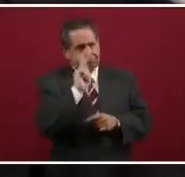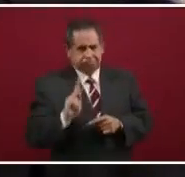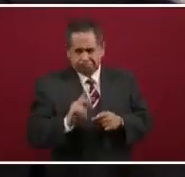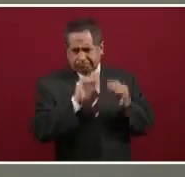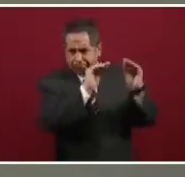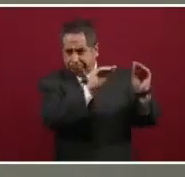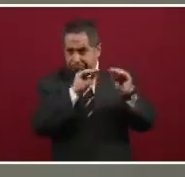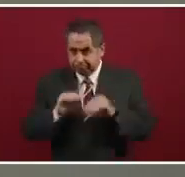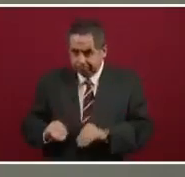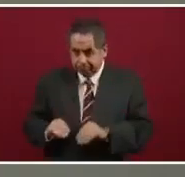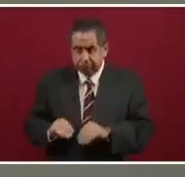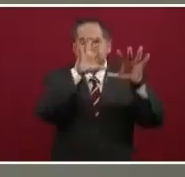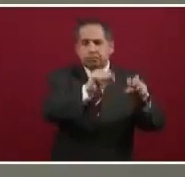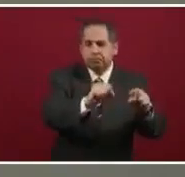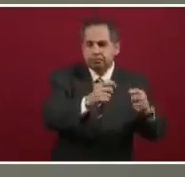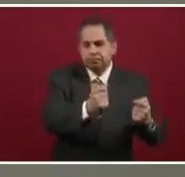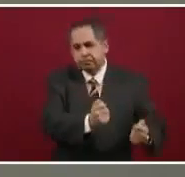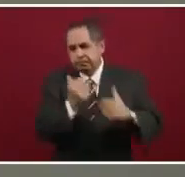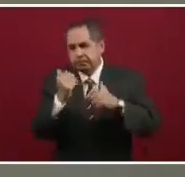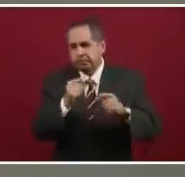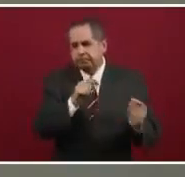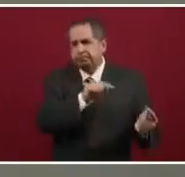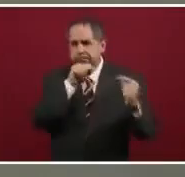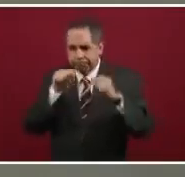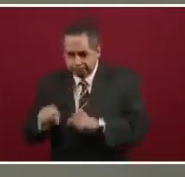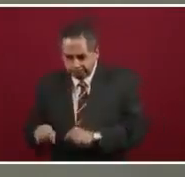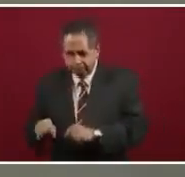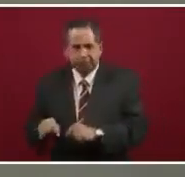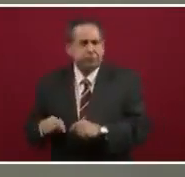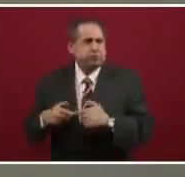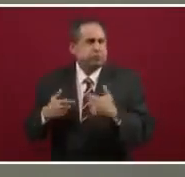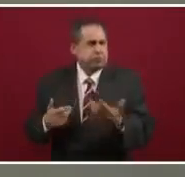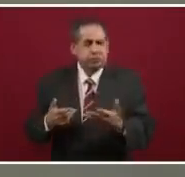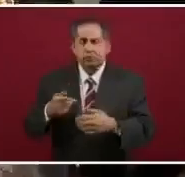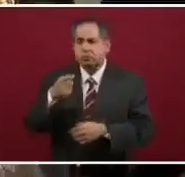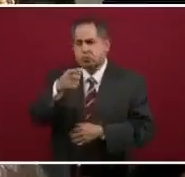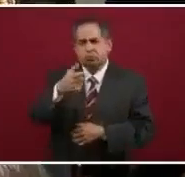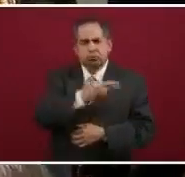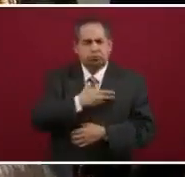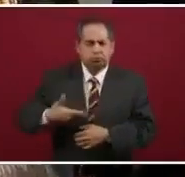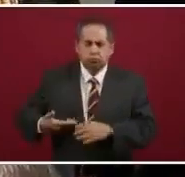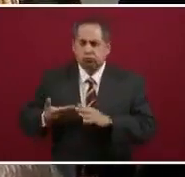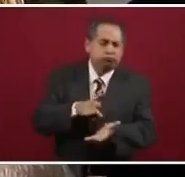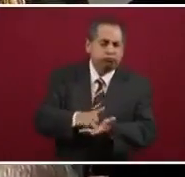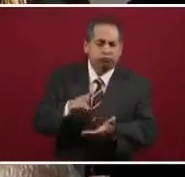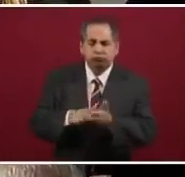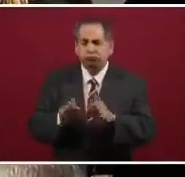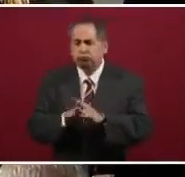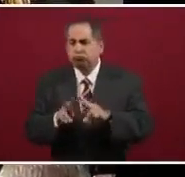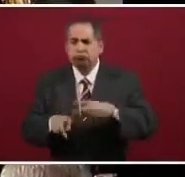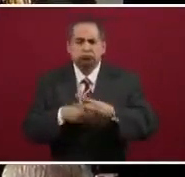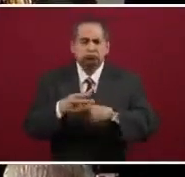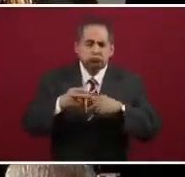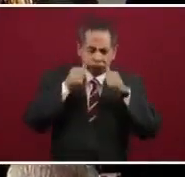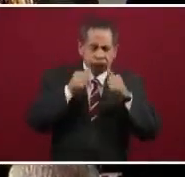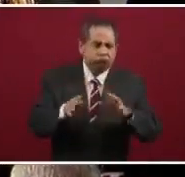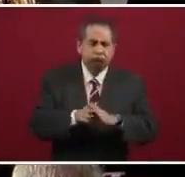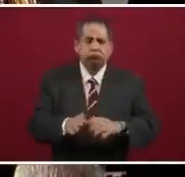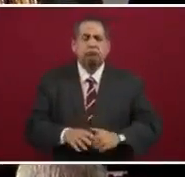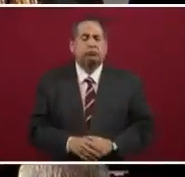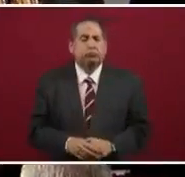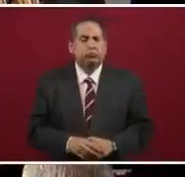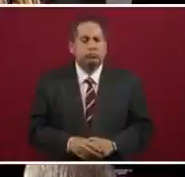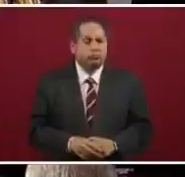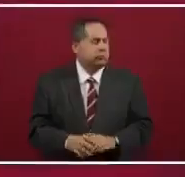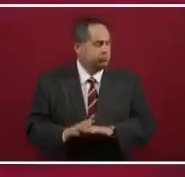al migrante que es deportado, aquellos que quieren aportarle a México ahora usted como presidente y que deciden venirse a su México lindo y querido? Todo